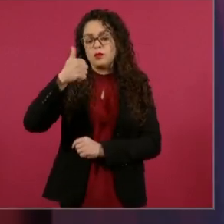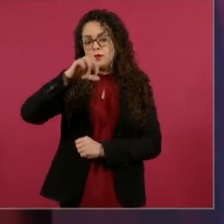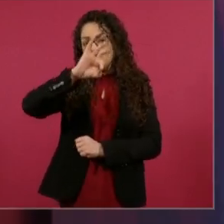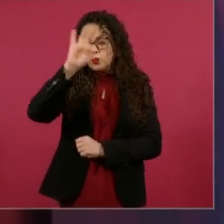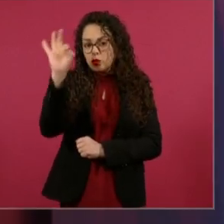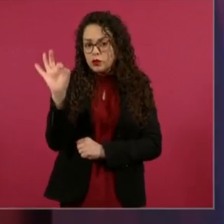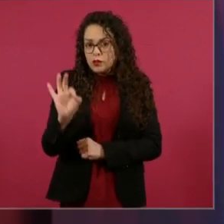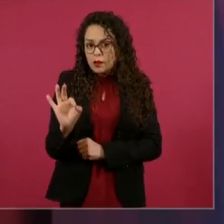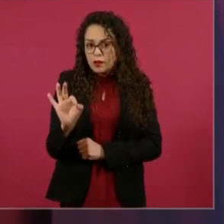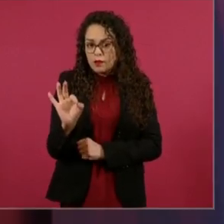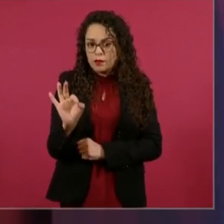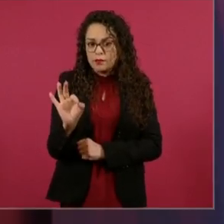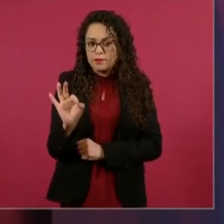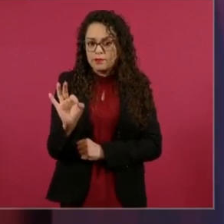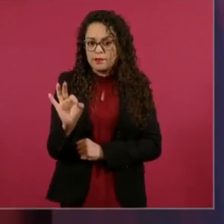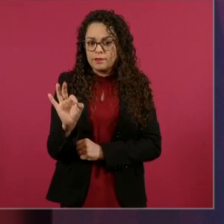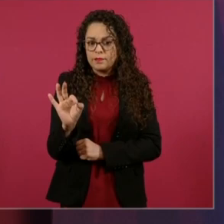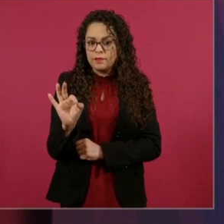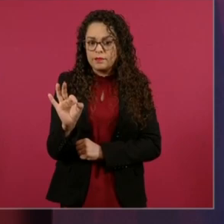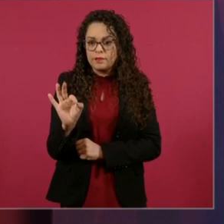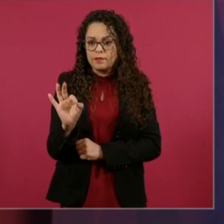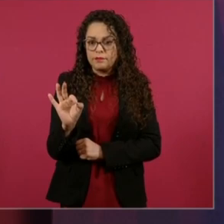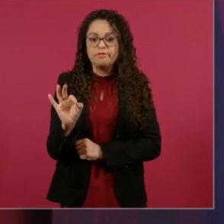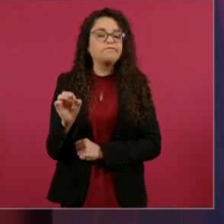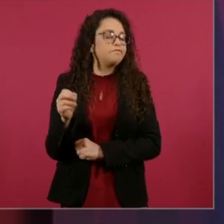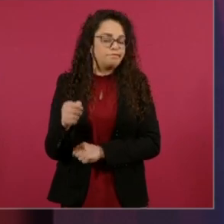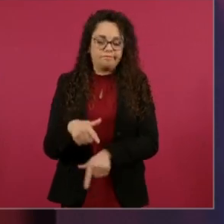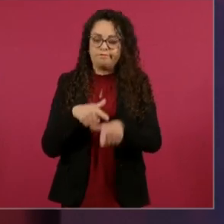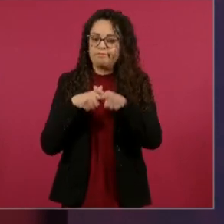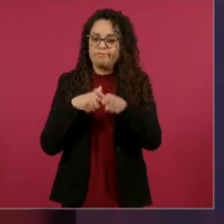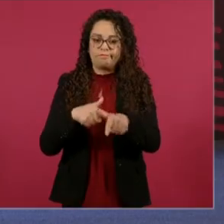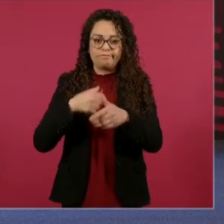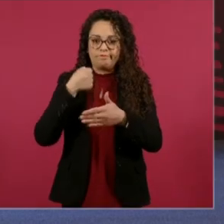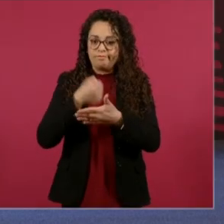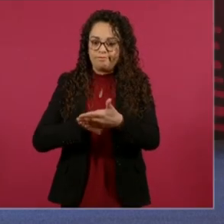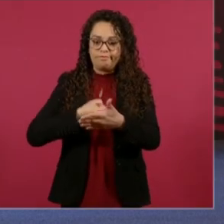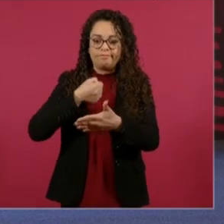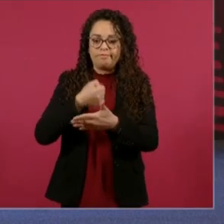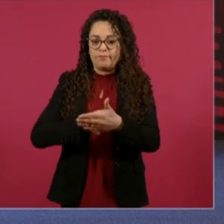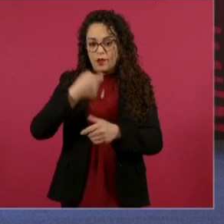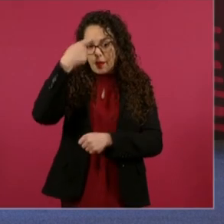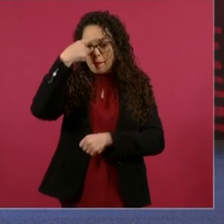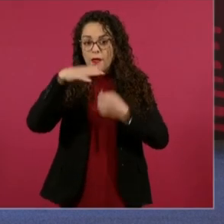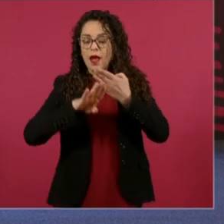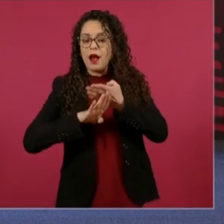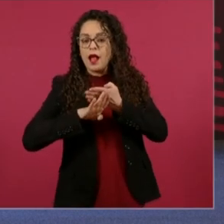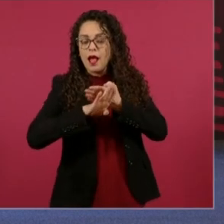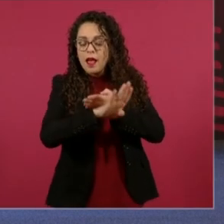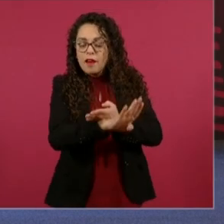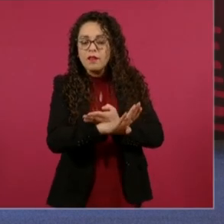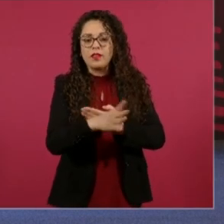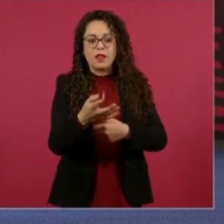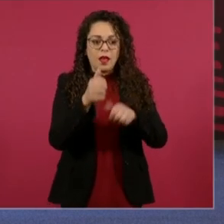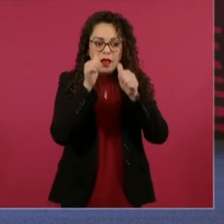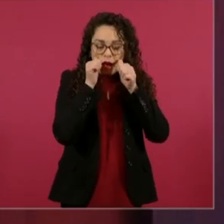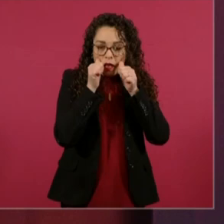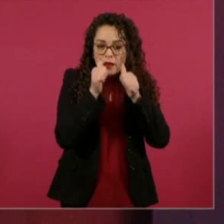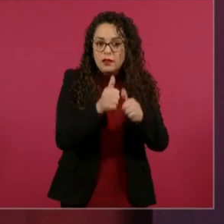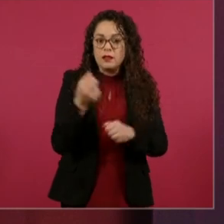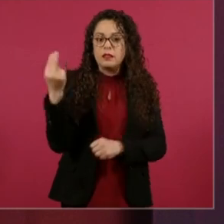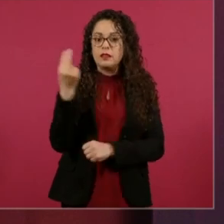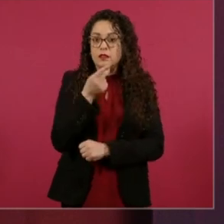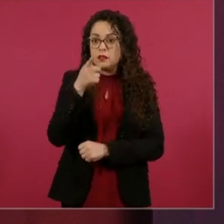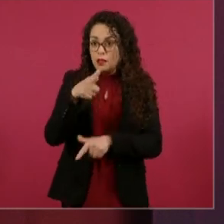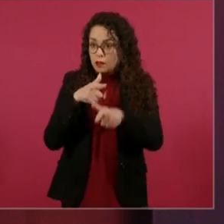42.6%. Aquí también seguiremos intensificando las acciones de prevención, de atención, de sanción para evitar